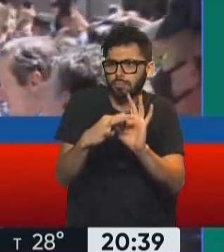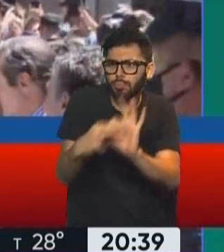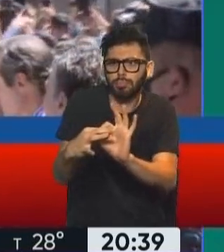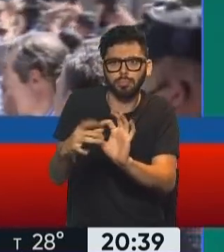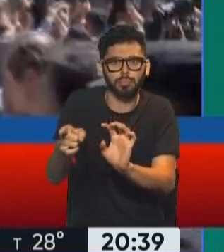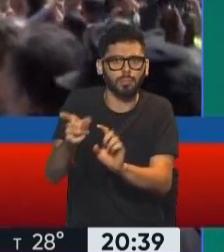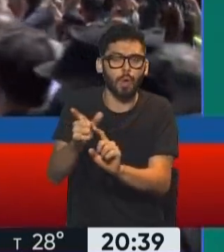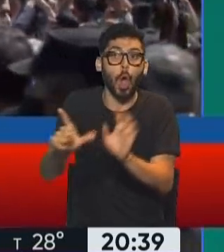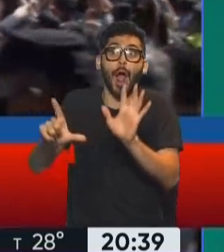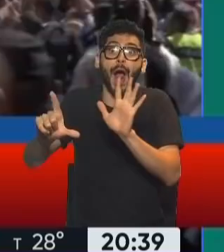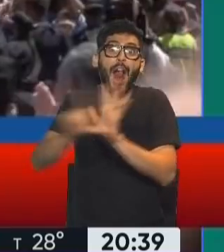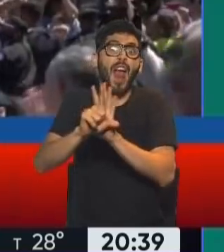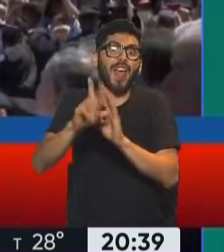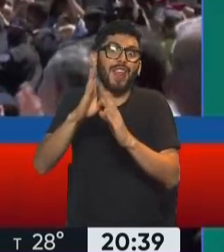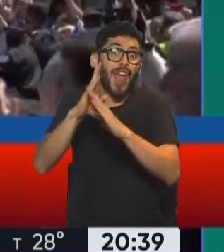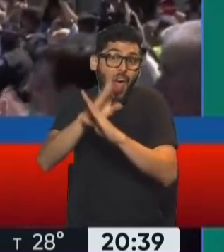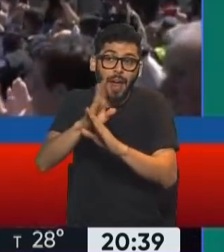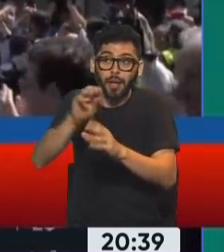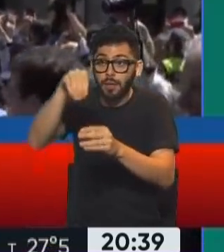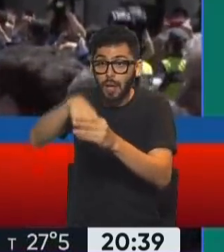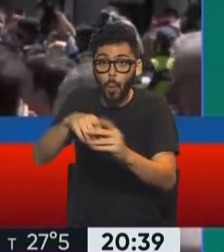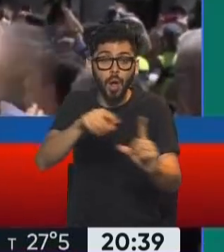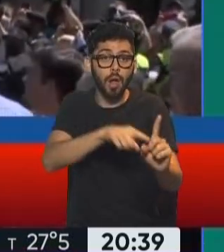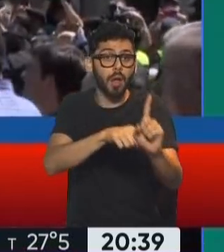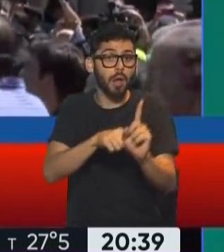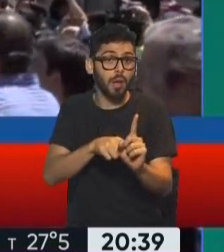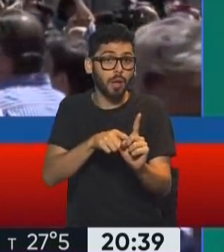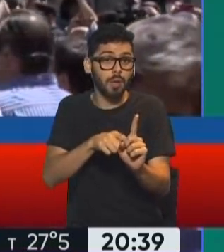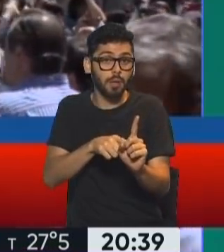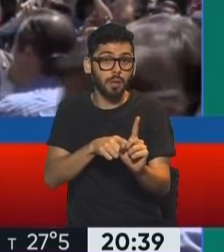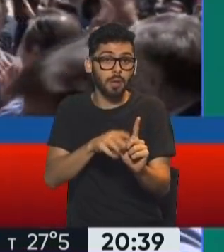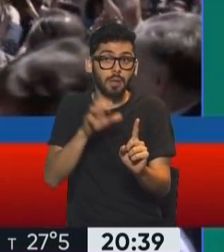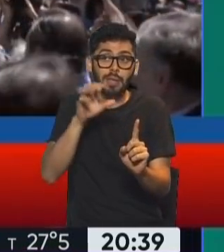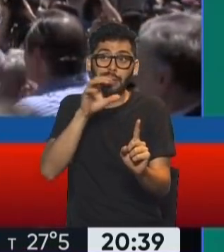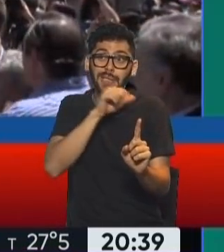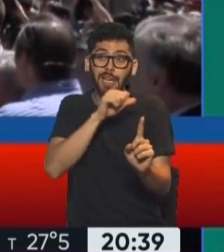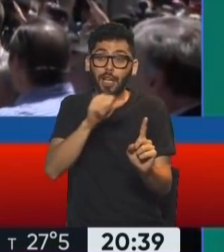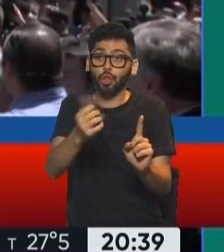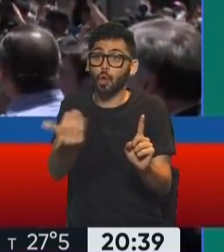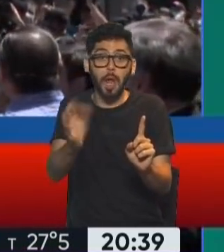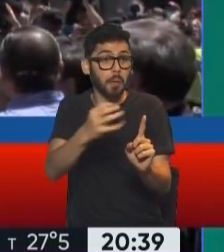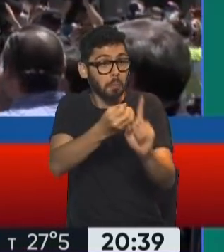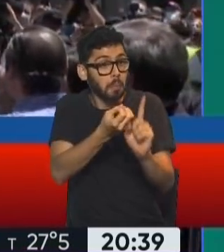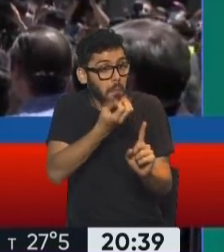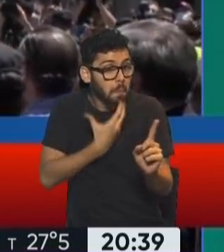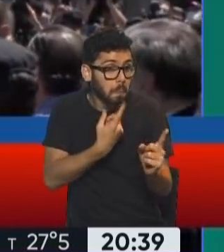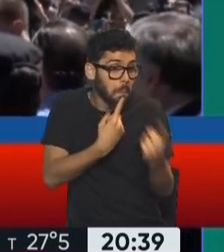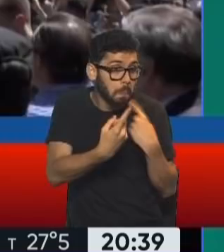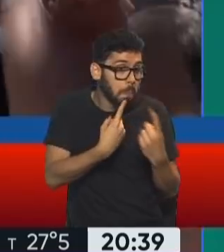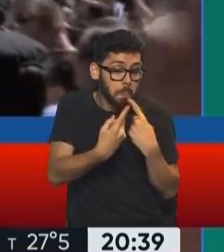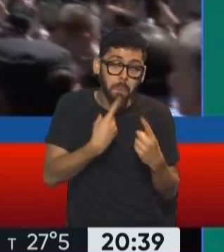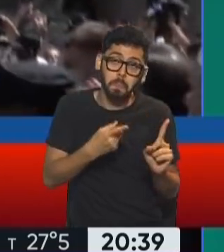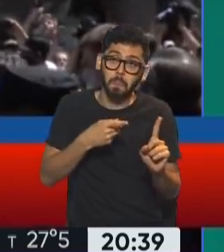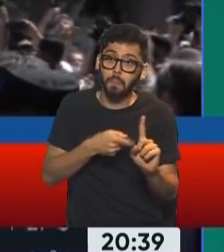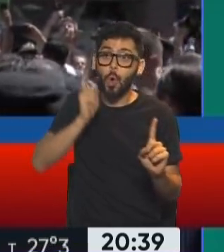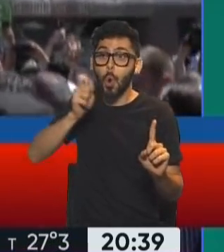con la violación a la ley de inteligencia. No fue relevada del secreto, fue indagada y la jueza Servini